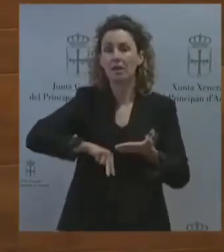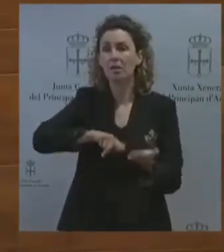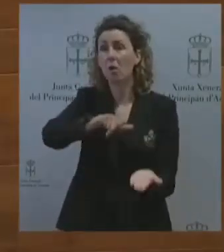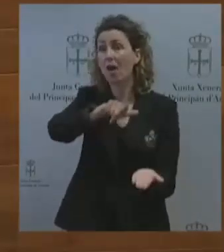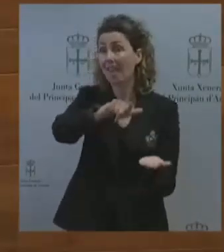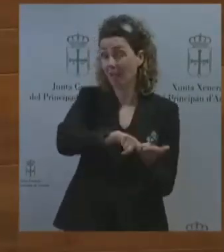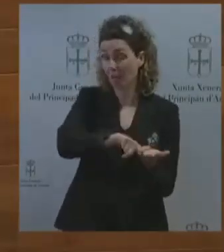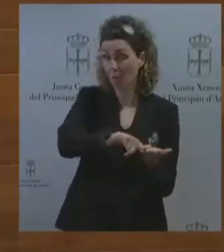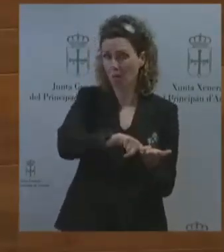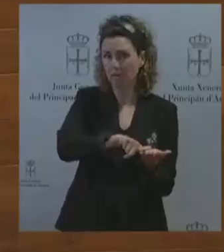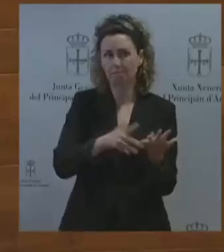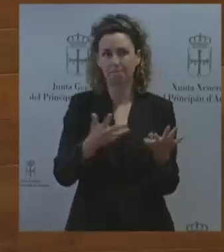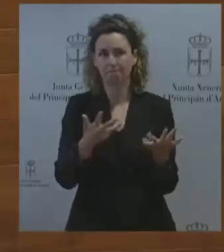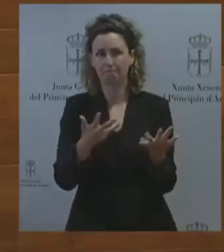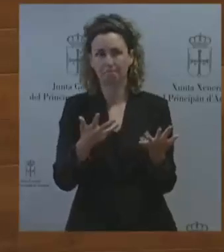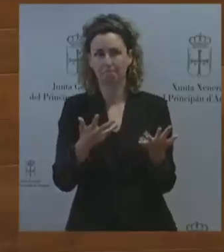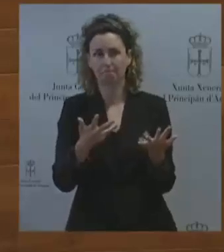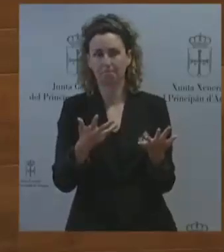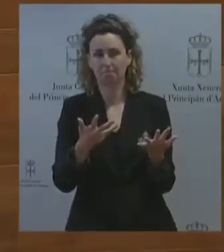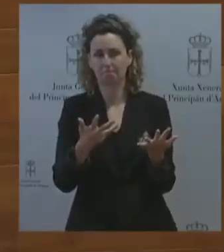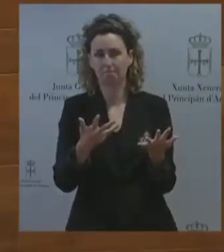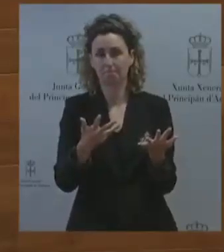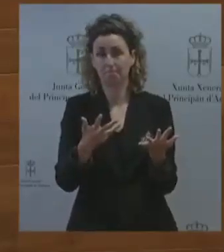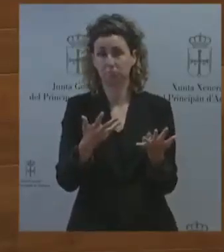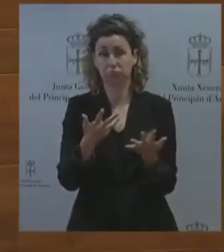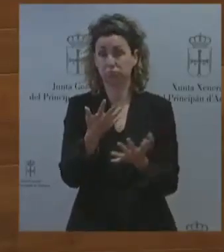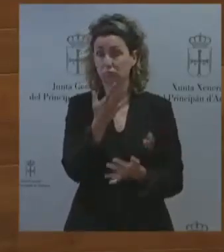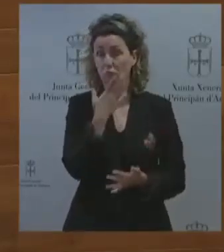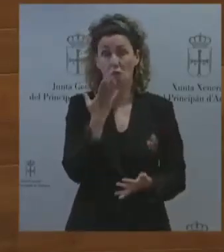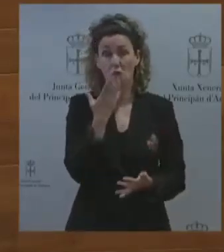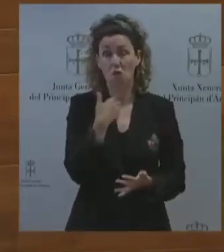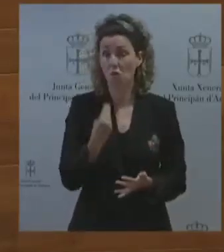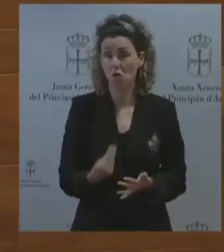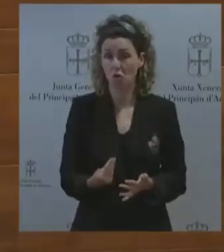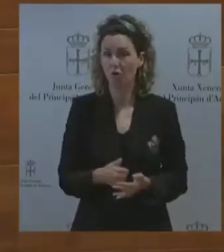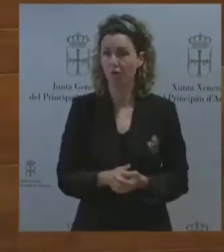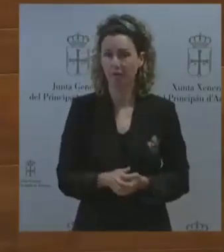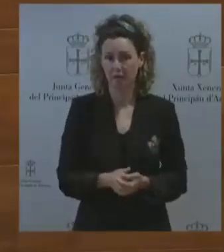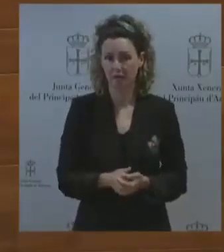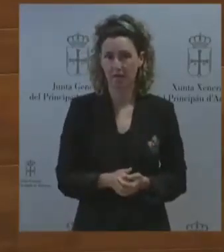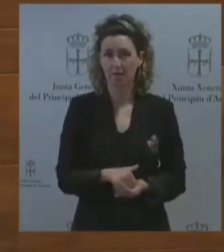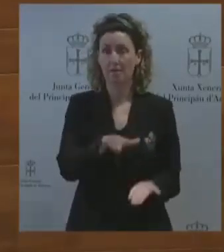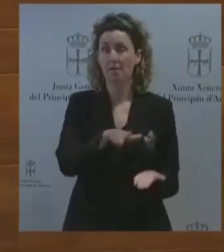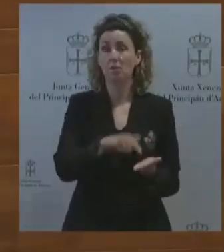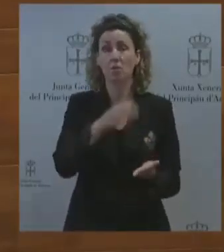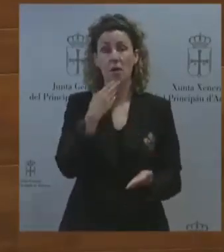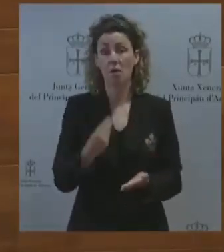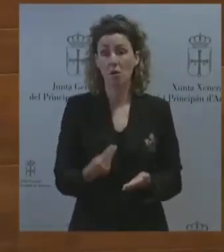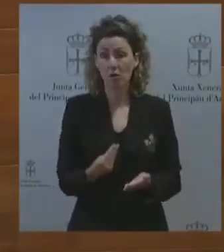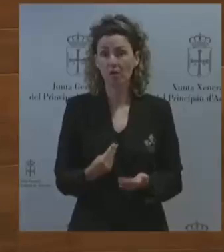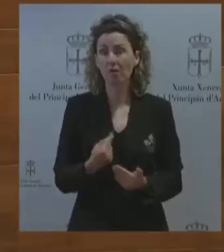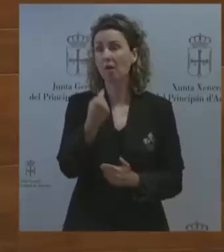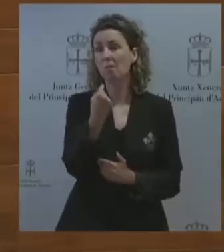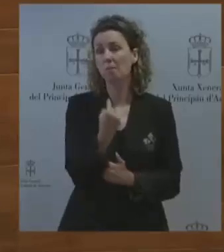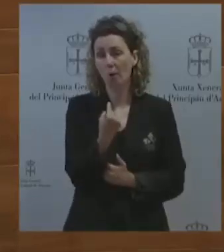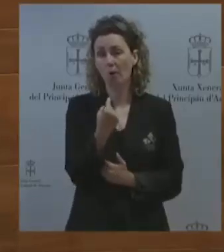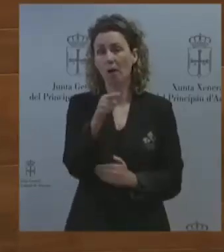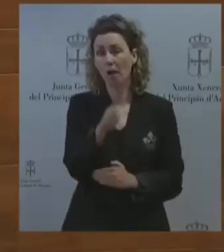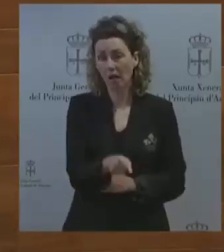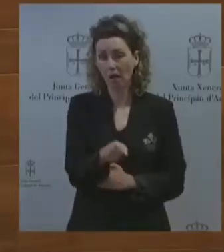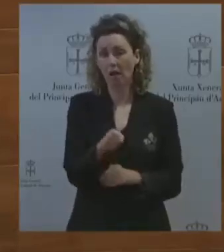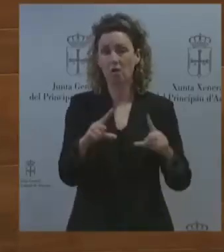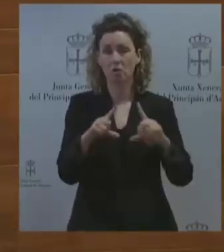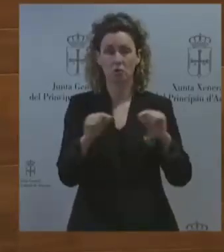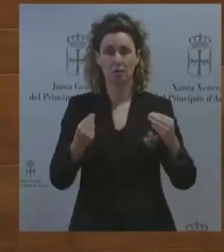dio a entender que desconoce, una lengua que además de desconocer pretende imponer a todos los asturianos, y además vemos que no es buen alumno porque no es la primera vez que